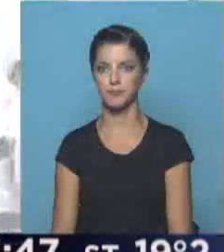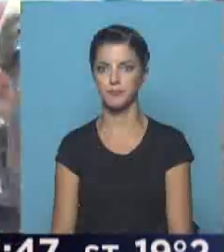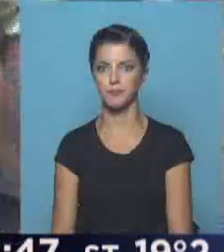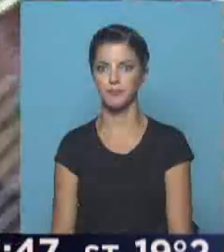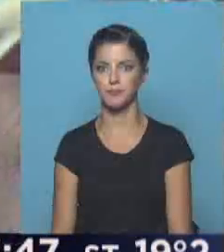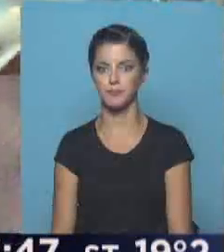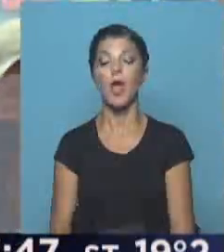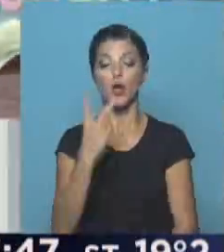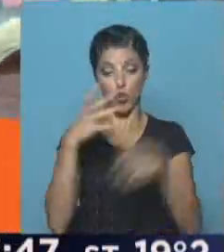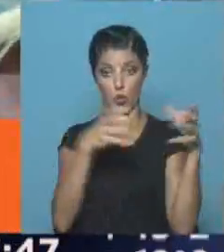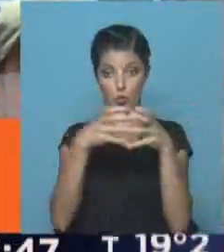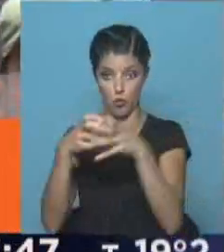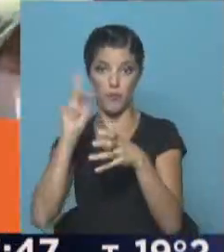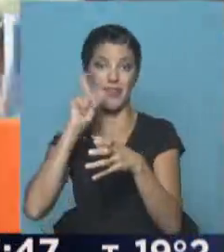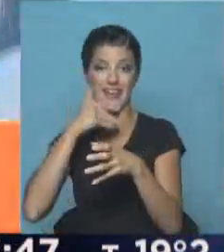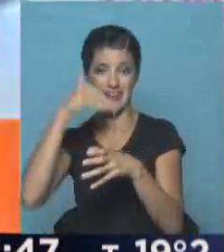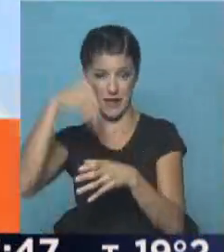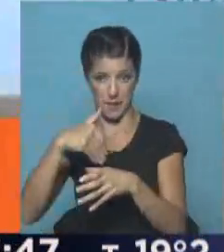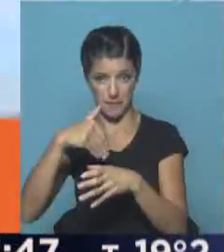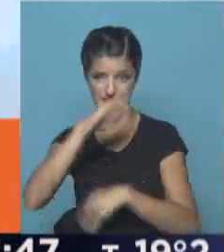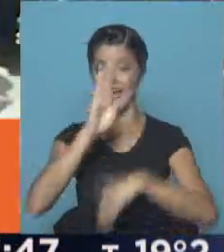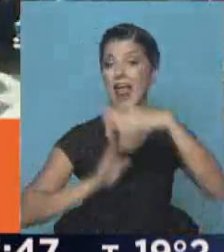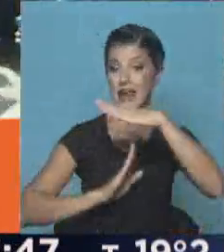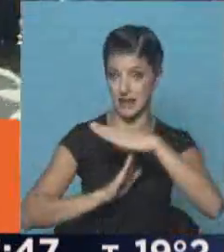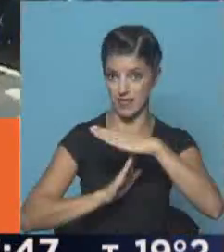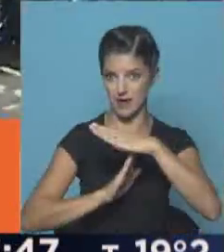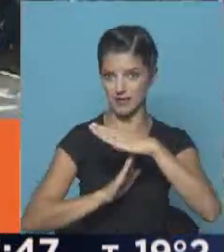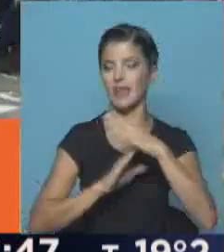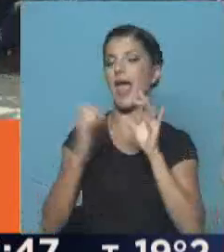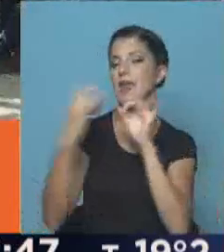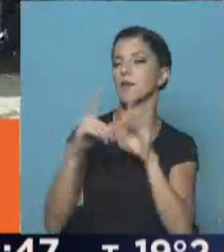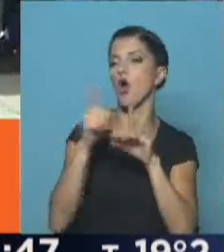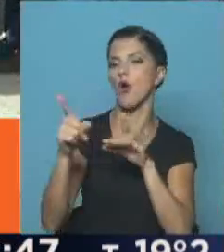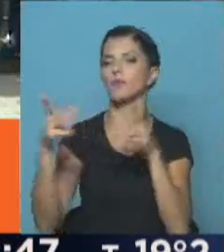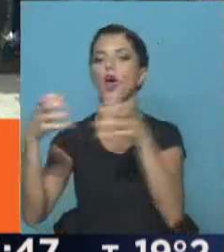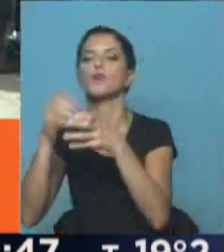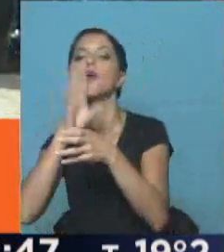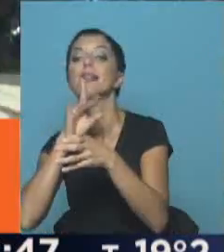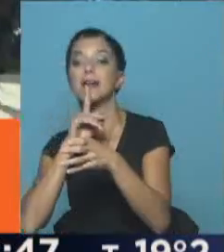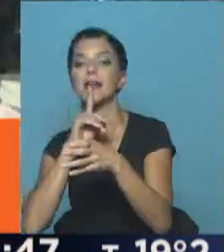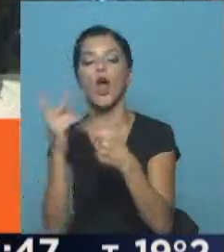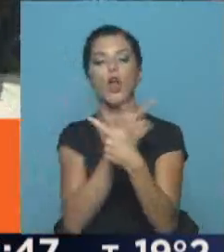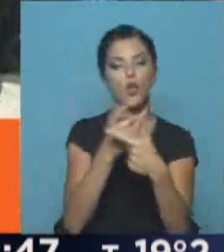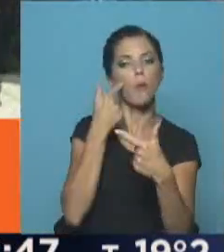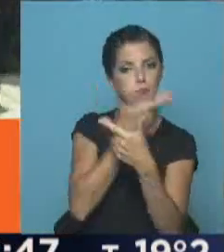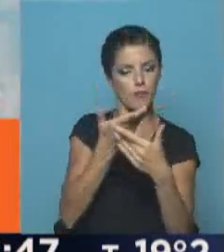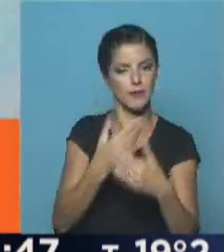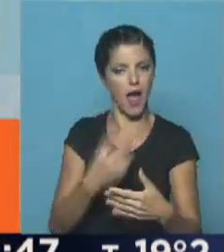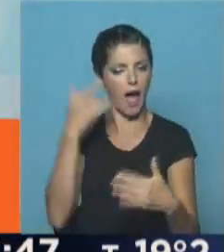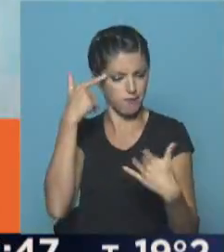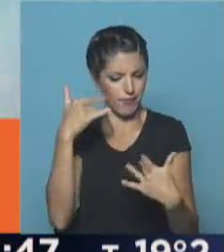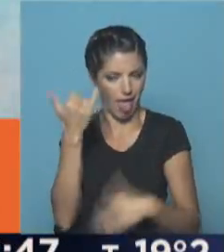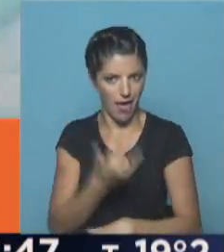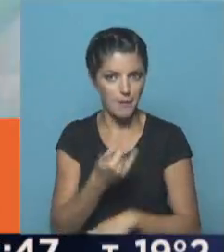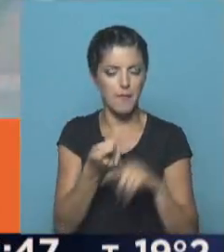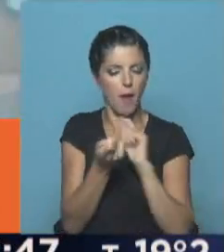Las dos organizaciones islámicas que se encuentran al tope de la lista de enemigos del Estado de Israel vuelven a demostrar su resiliencia y habilidad para adaptarse